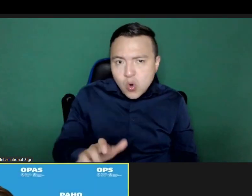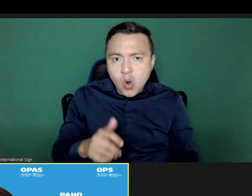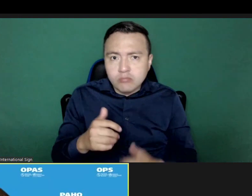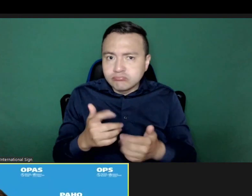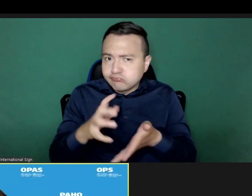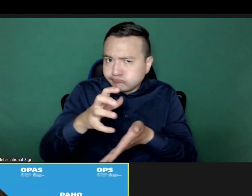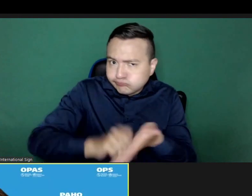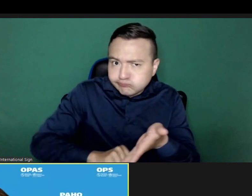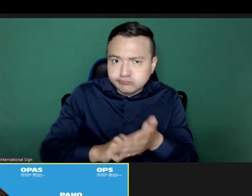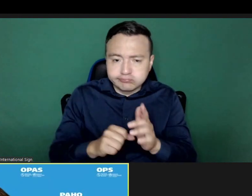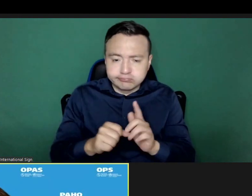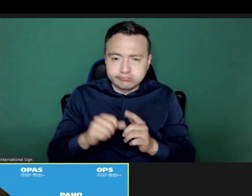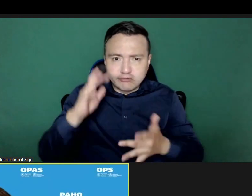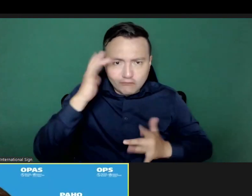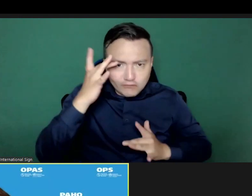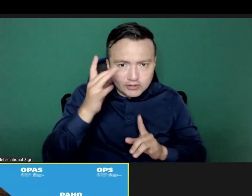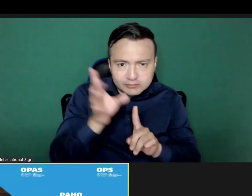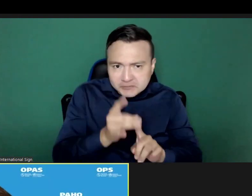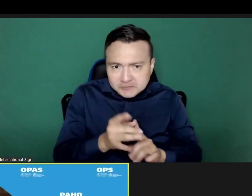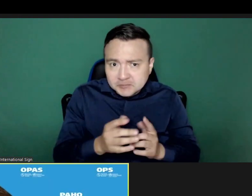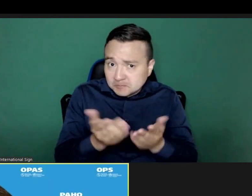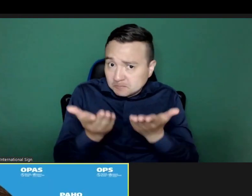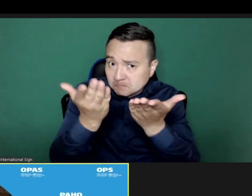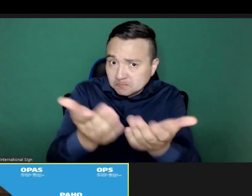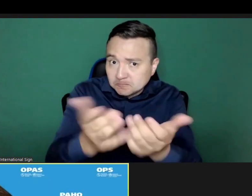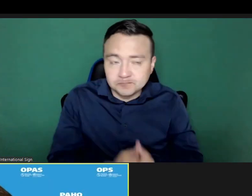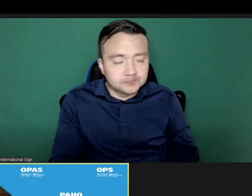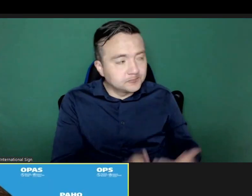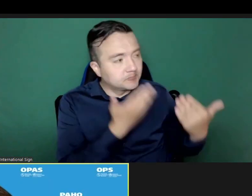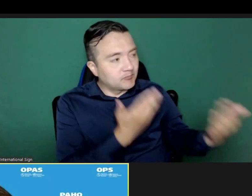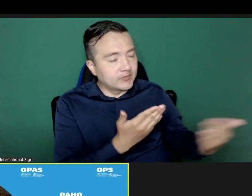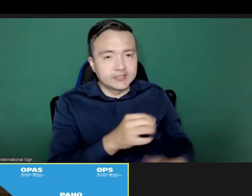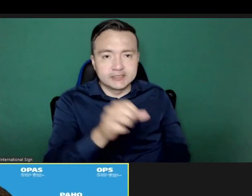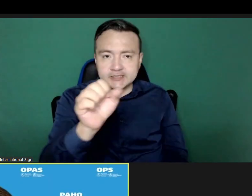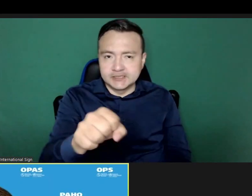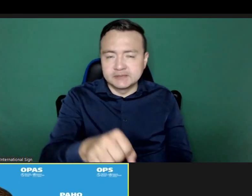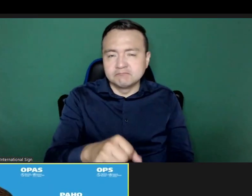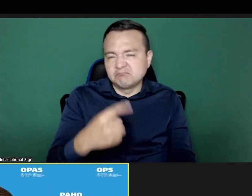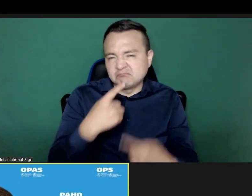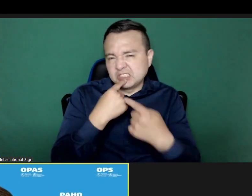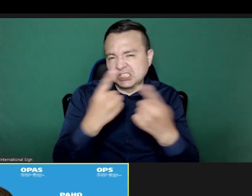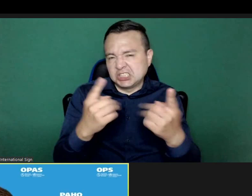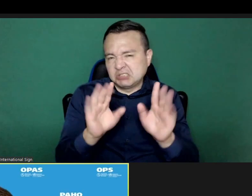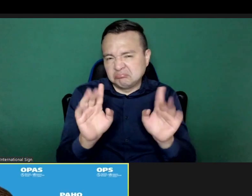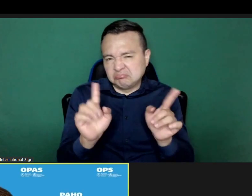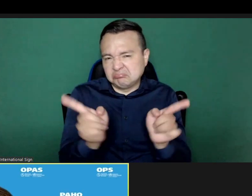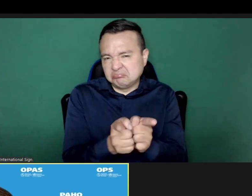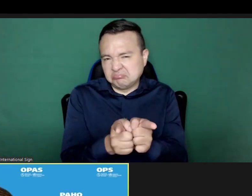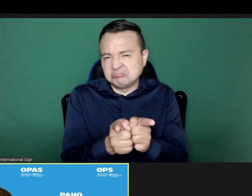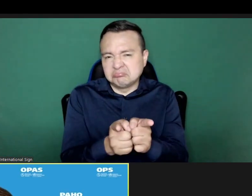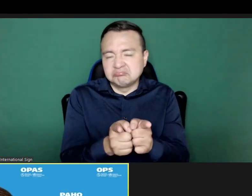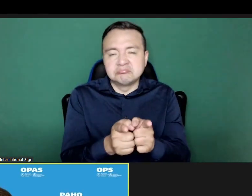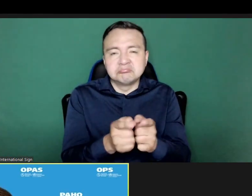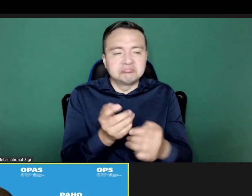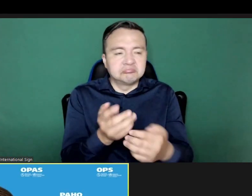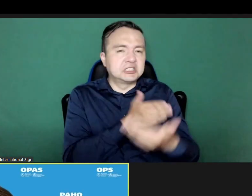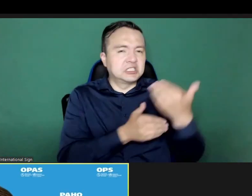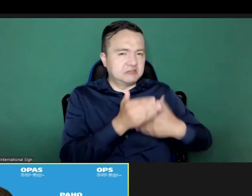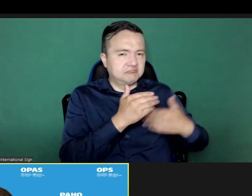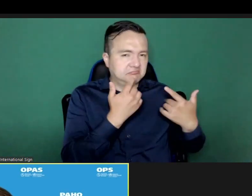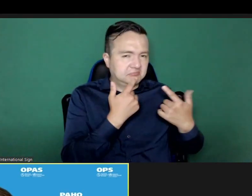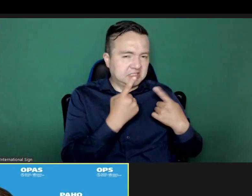Gracias, Silvana. Sí, un par de comentarios sobre lo que ya se ha dicho. Creo que